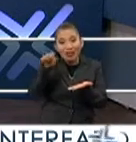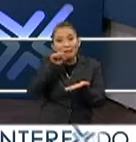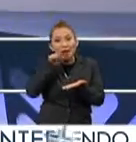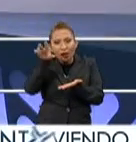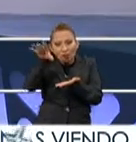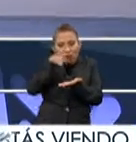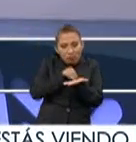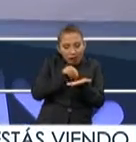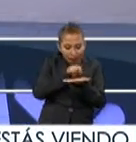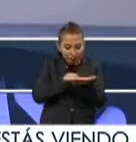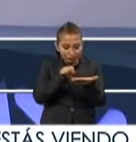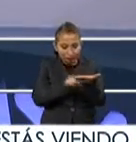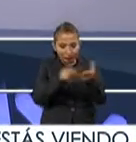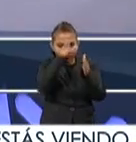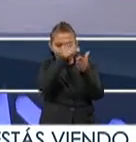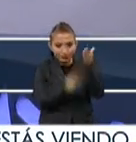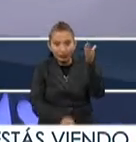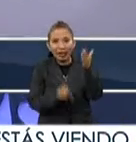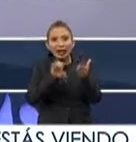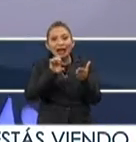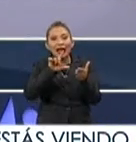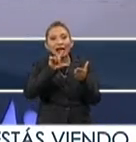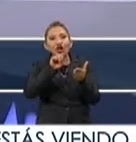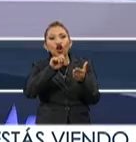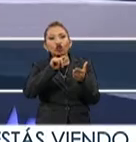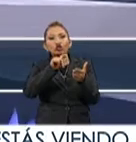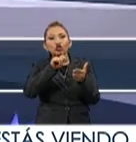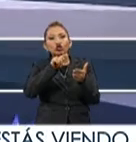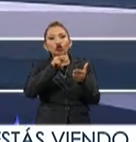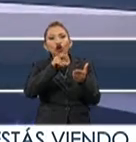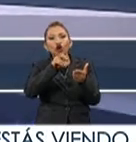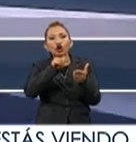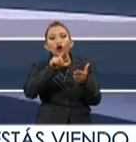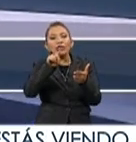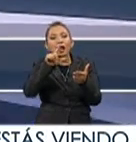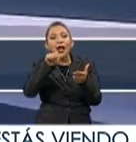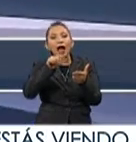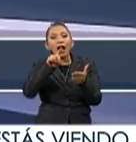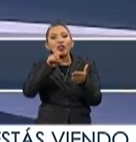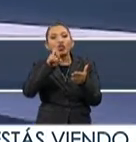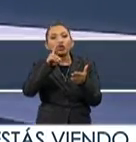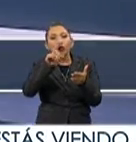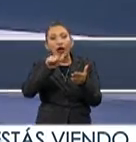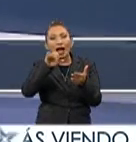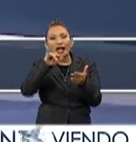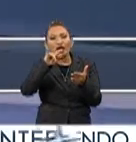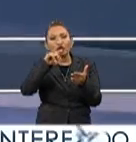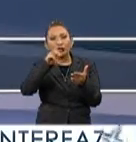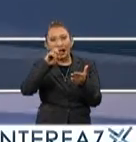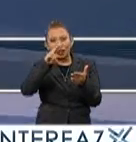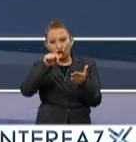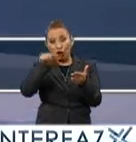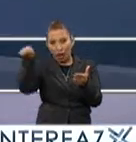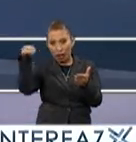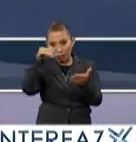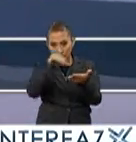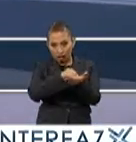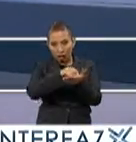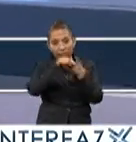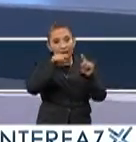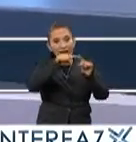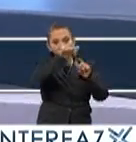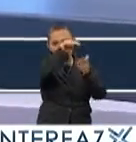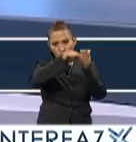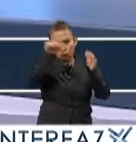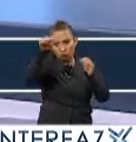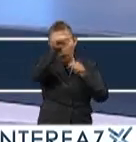también las tomó en una columna que se llamó El Consultorio de la Doctora Ilustración. Él publicó en varios medios